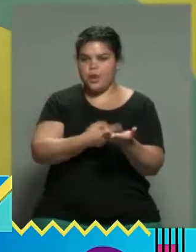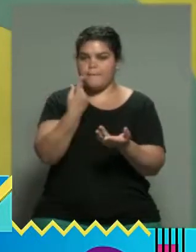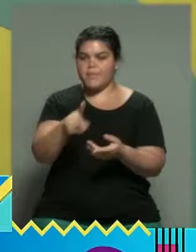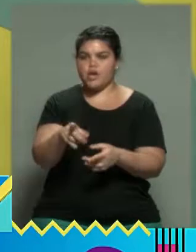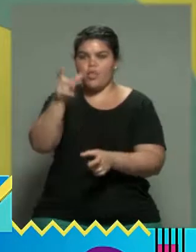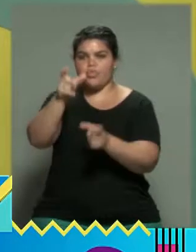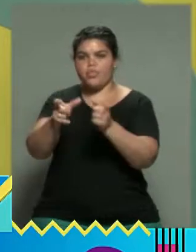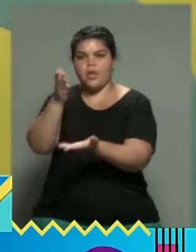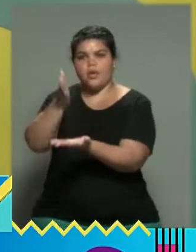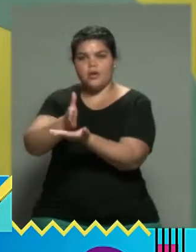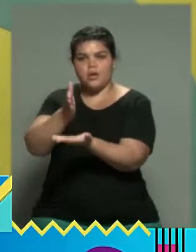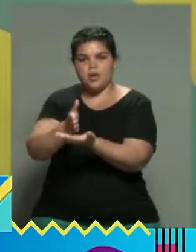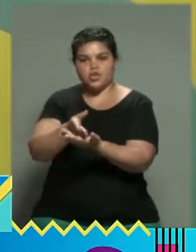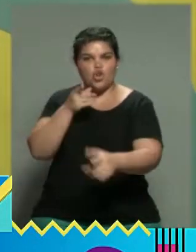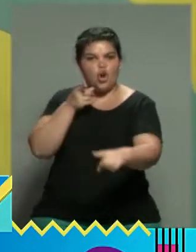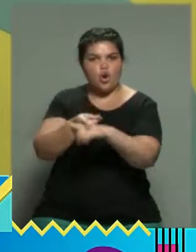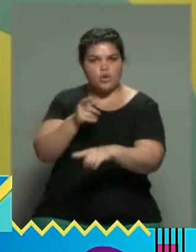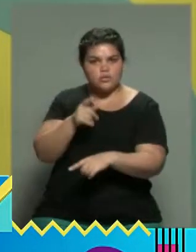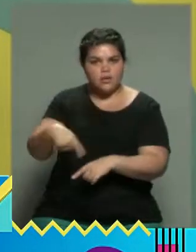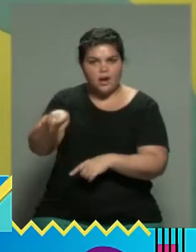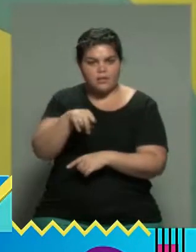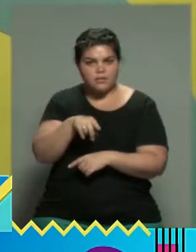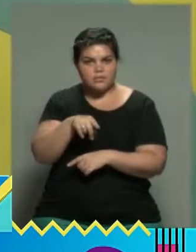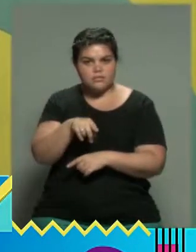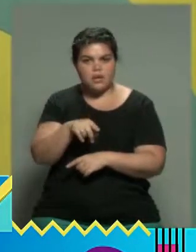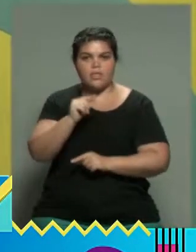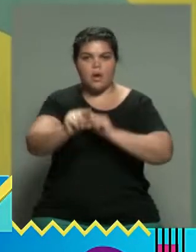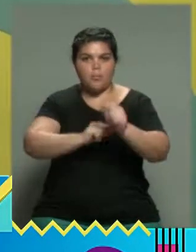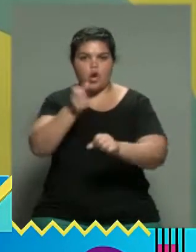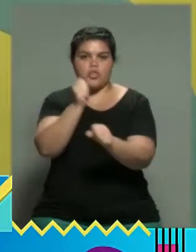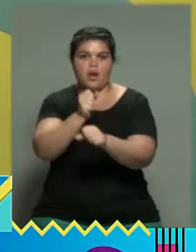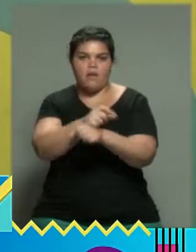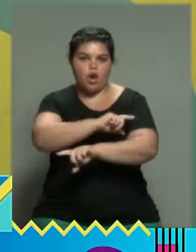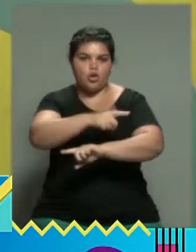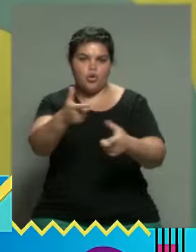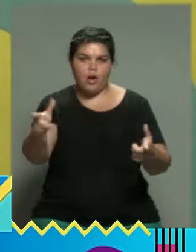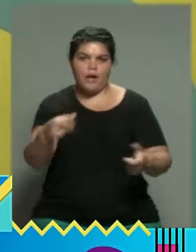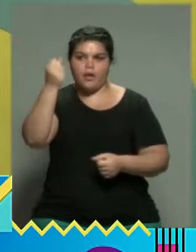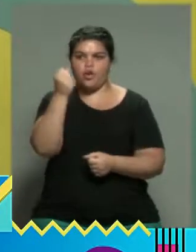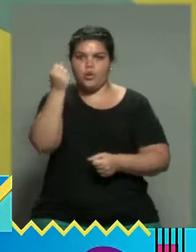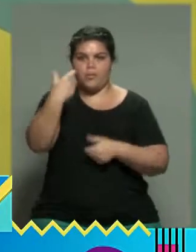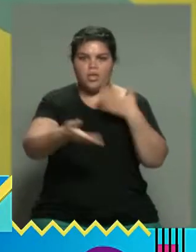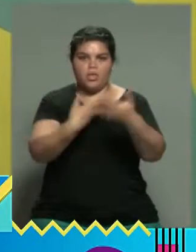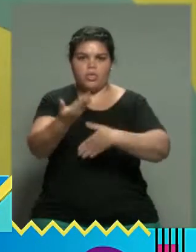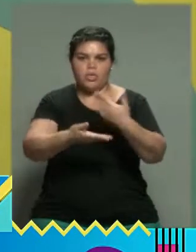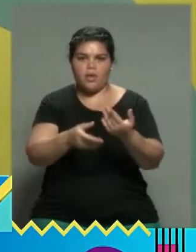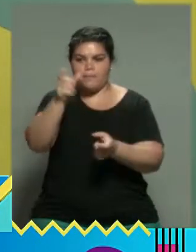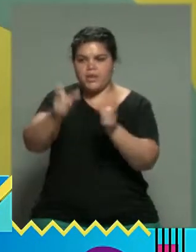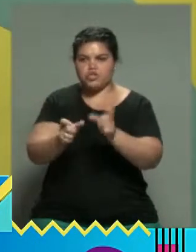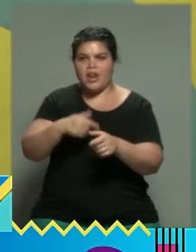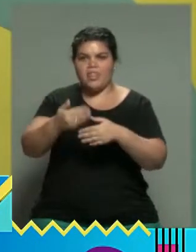de las personas, y que hace que crezca el desempleo, las condiciones económicas no favorecen el desarrollo de las personas, y